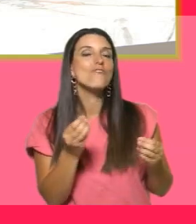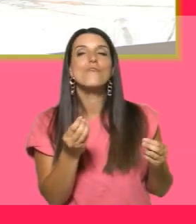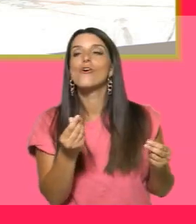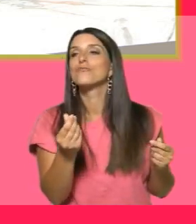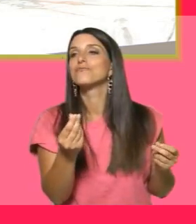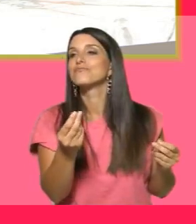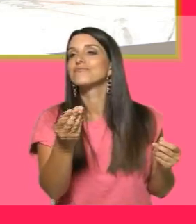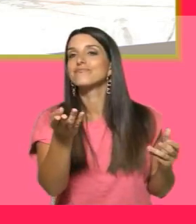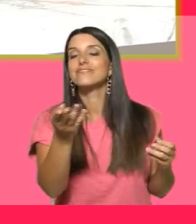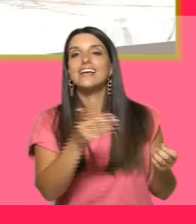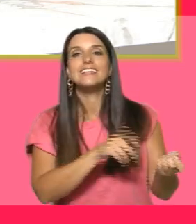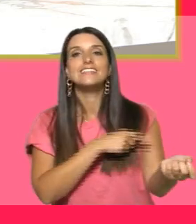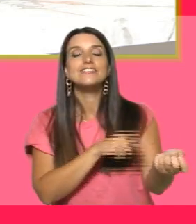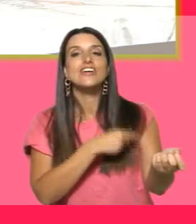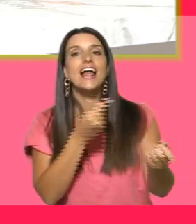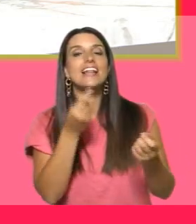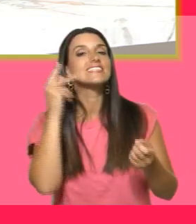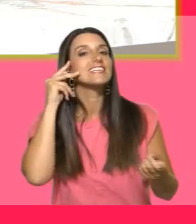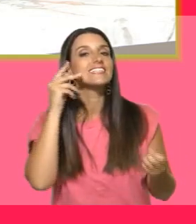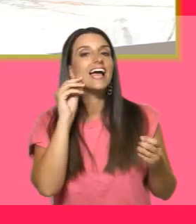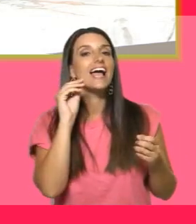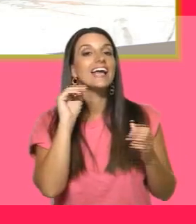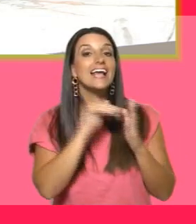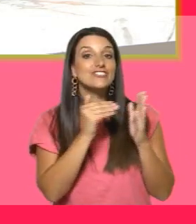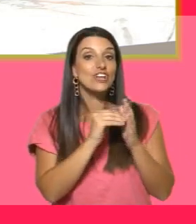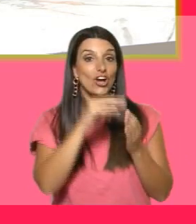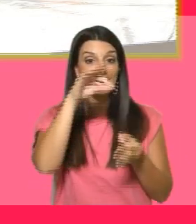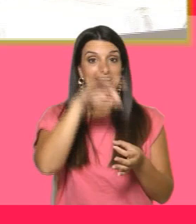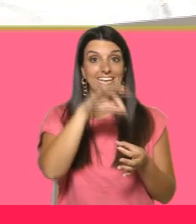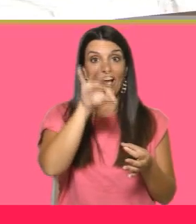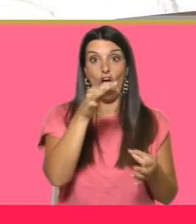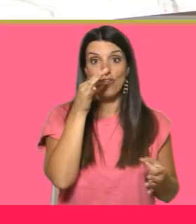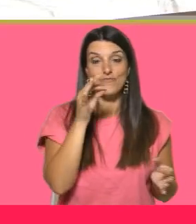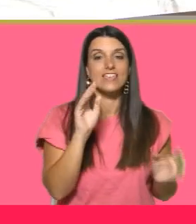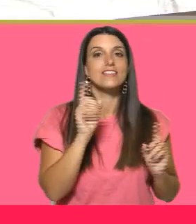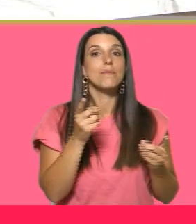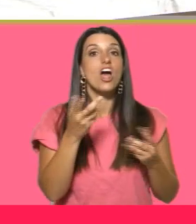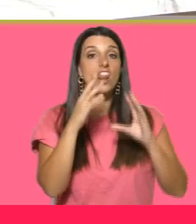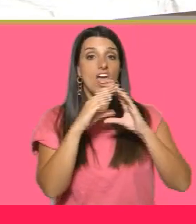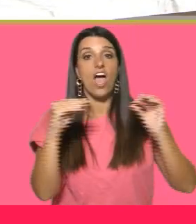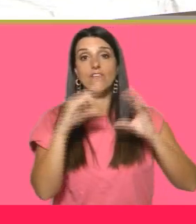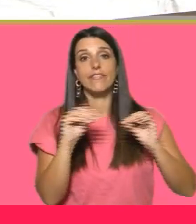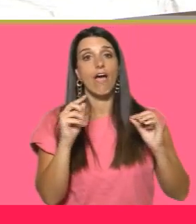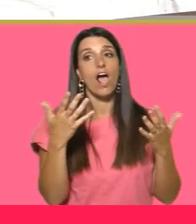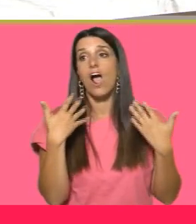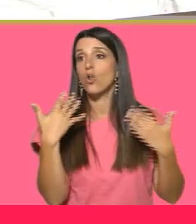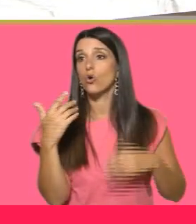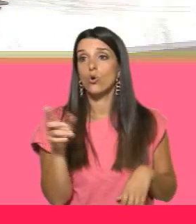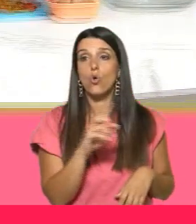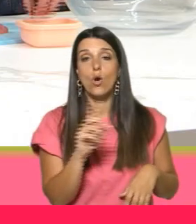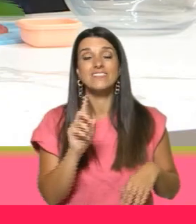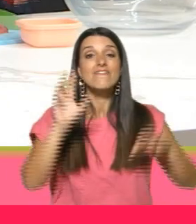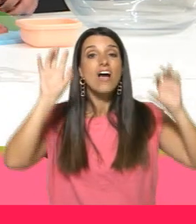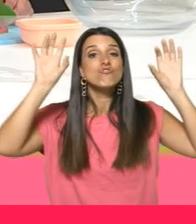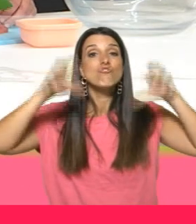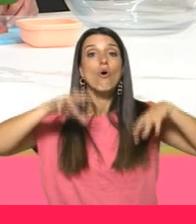Ese copetín muy tradicional que es cerecitas con queso, ¿no? Y además este 24 parece que no va a hacer mucho calor. ¿Ah, no? Y que de hecho va a